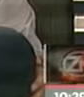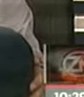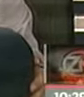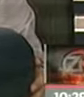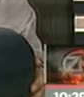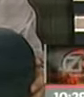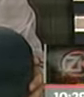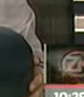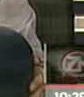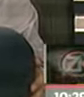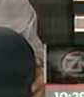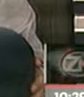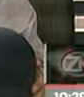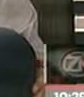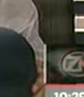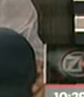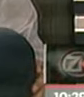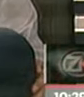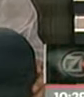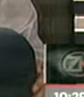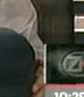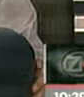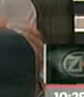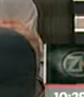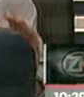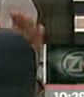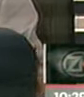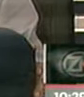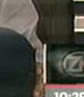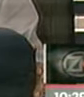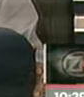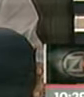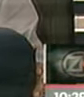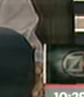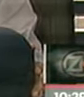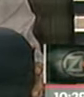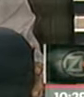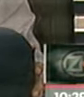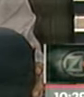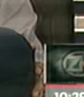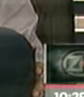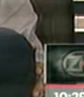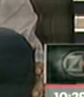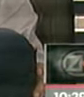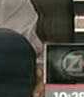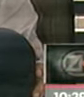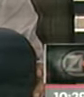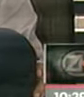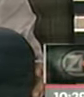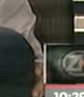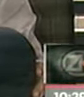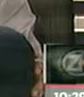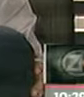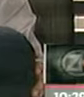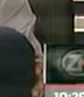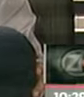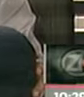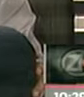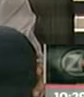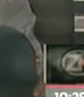al baño, también. Miren, vamos a un video y ya regresamos. Somos personas normales, señores. ¿Sí? Saludos. Vamos al video y ya